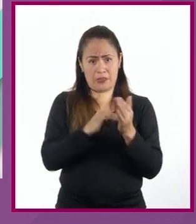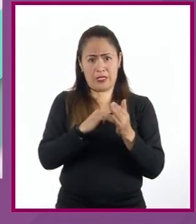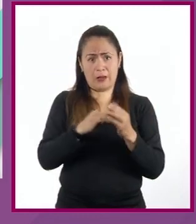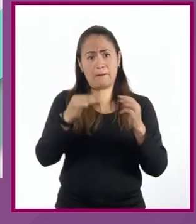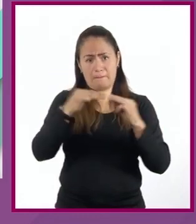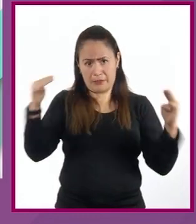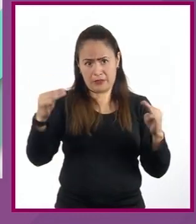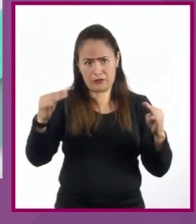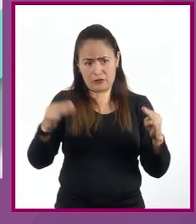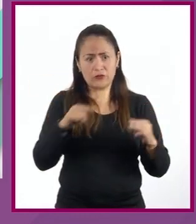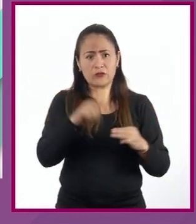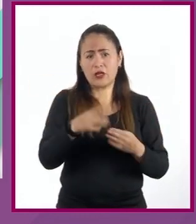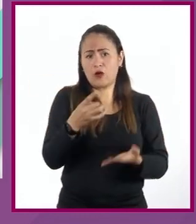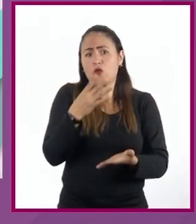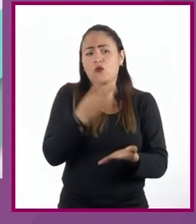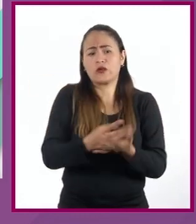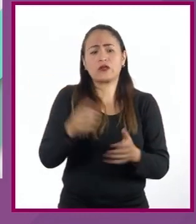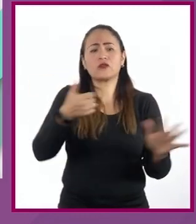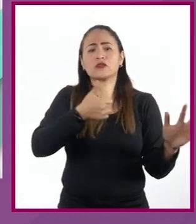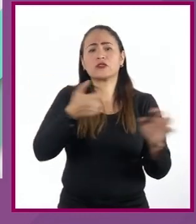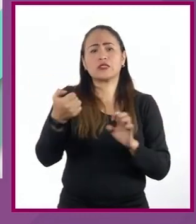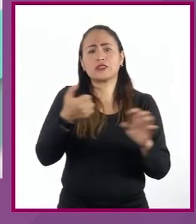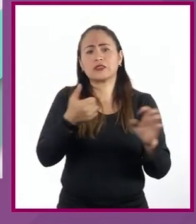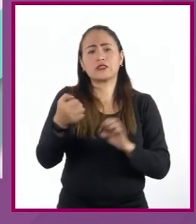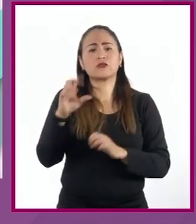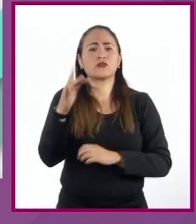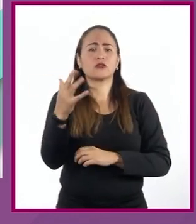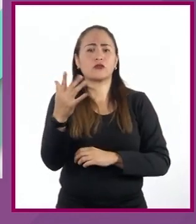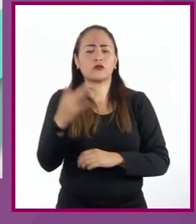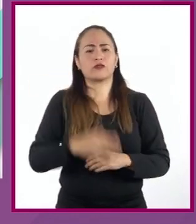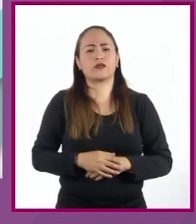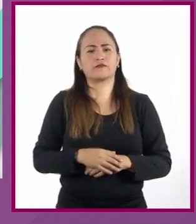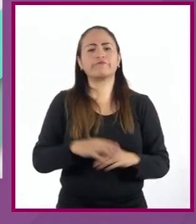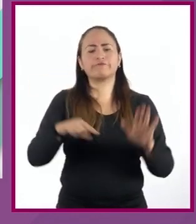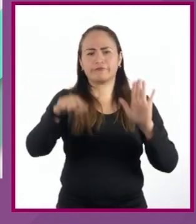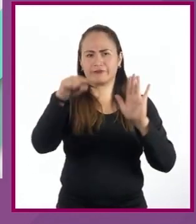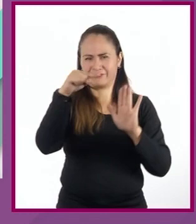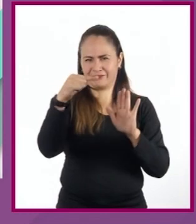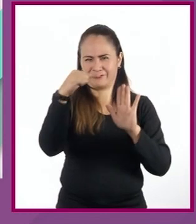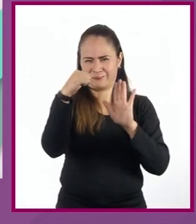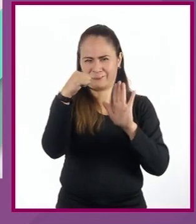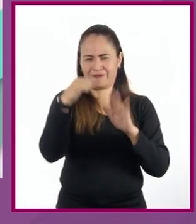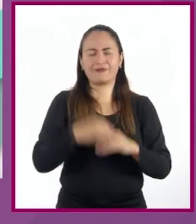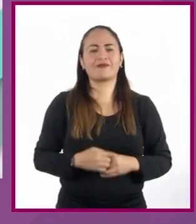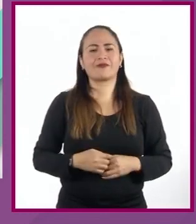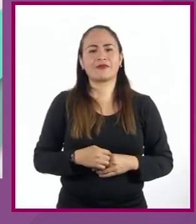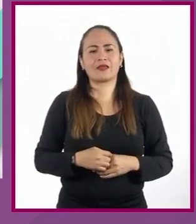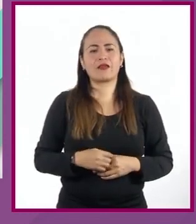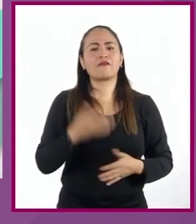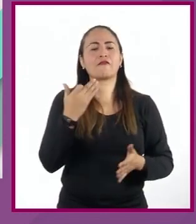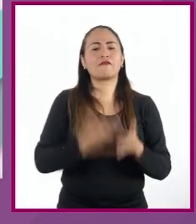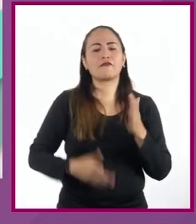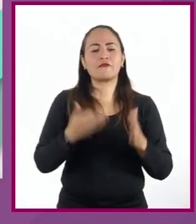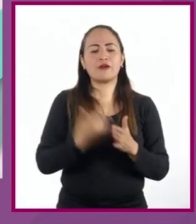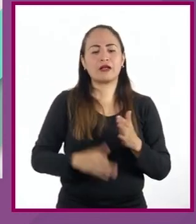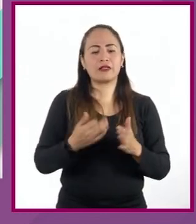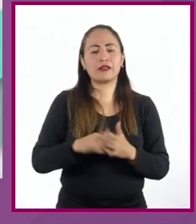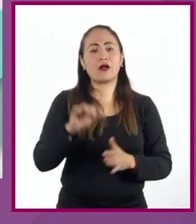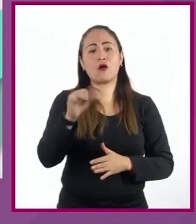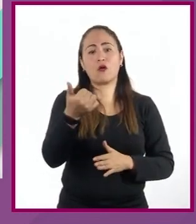ha recorrido 650 metros. Al restar estas cantidades, obtenemos que le falta por recorrer